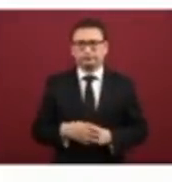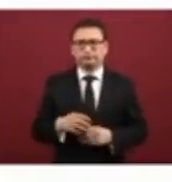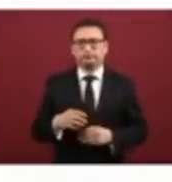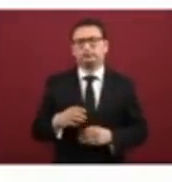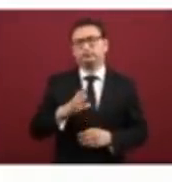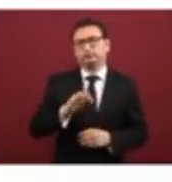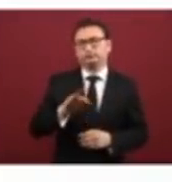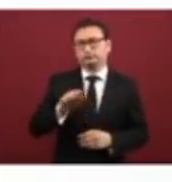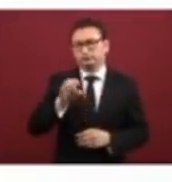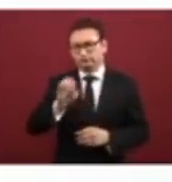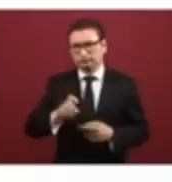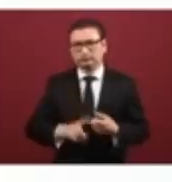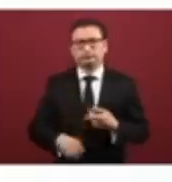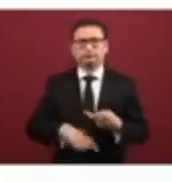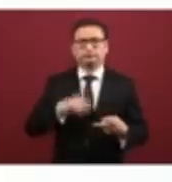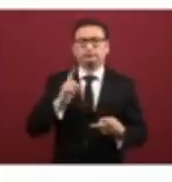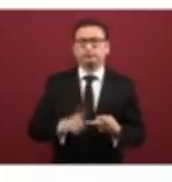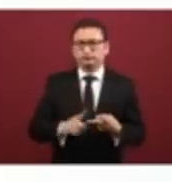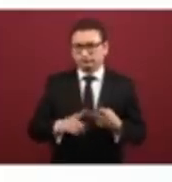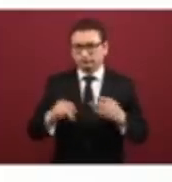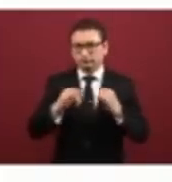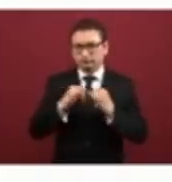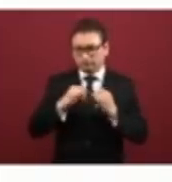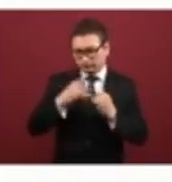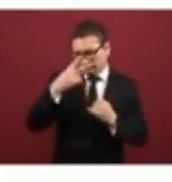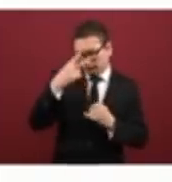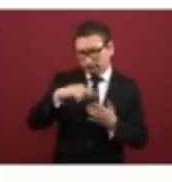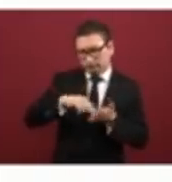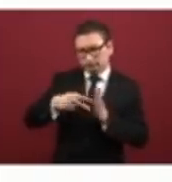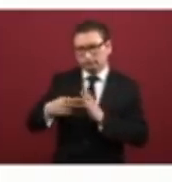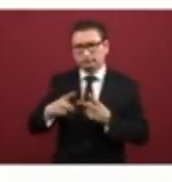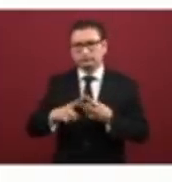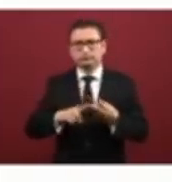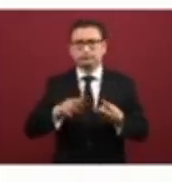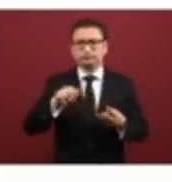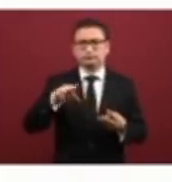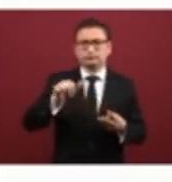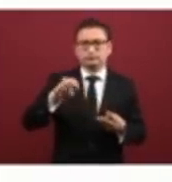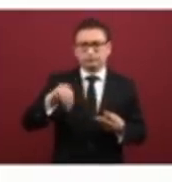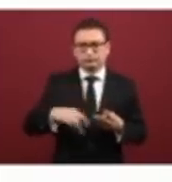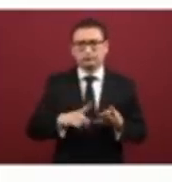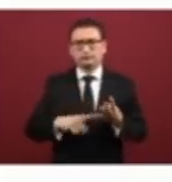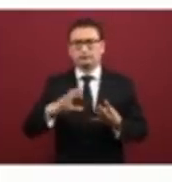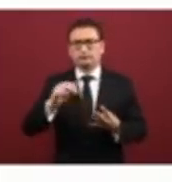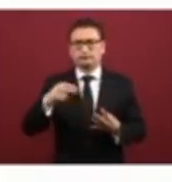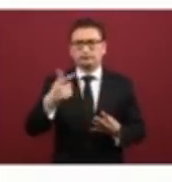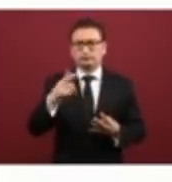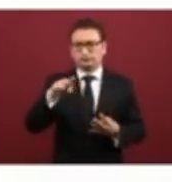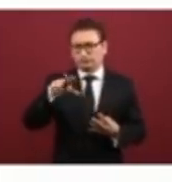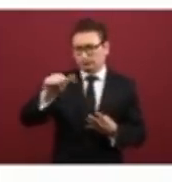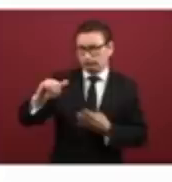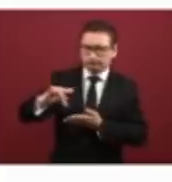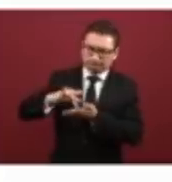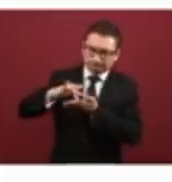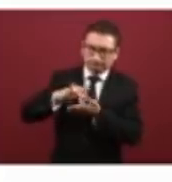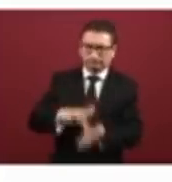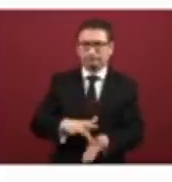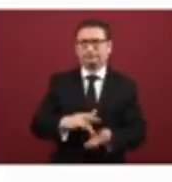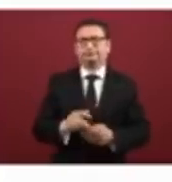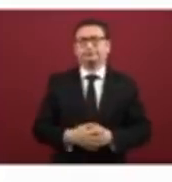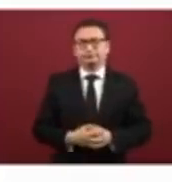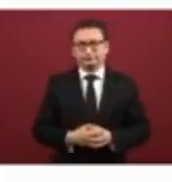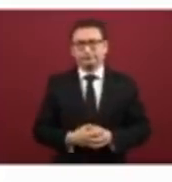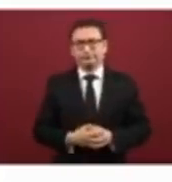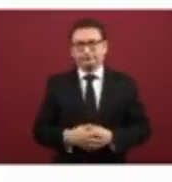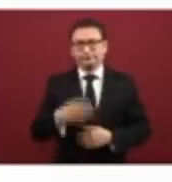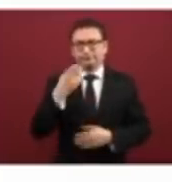de Electricidad, el Instituto Mexicano de Ingeniería, la UNAM, CONAGUA, nos han estado apoyando. A eso